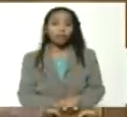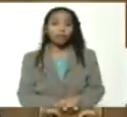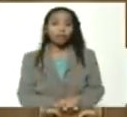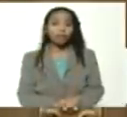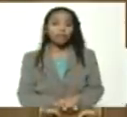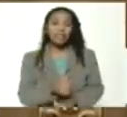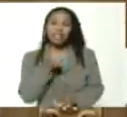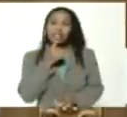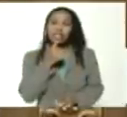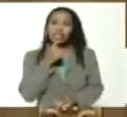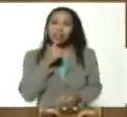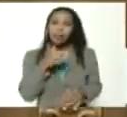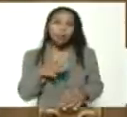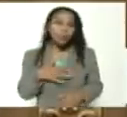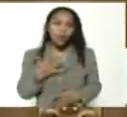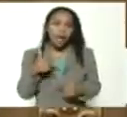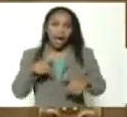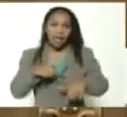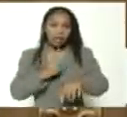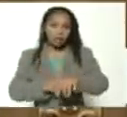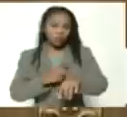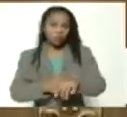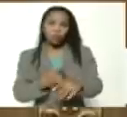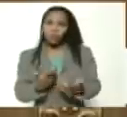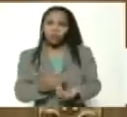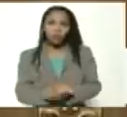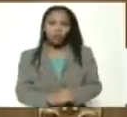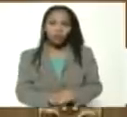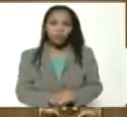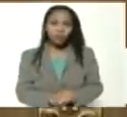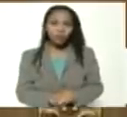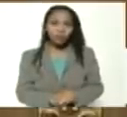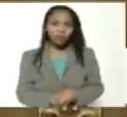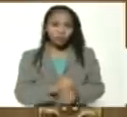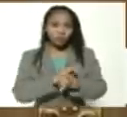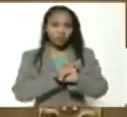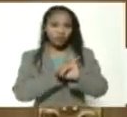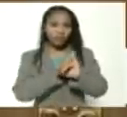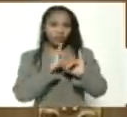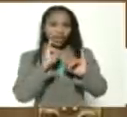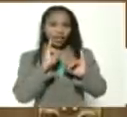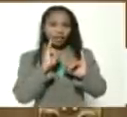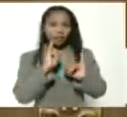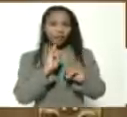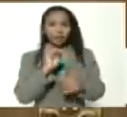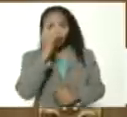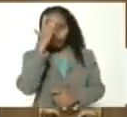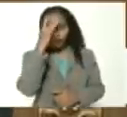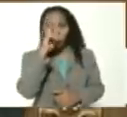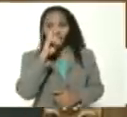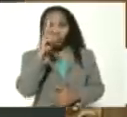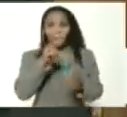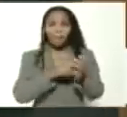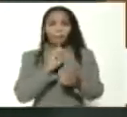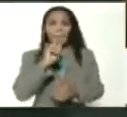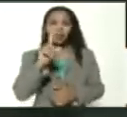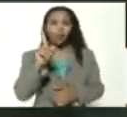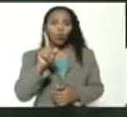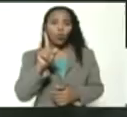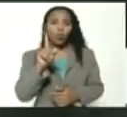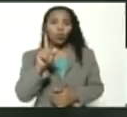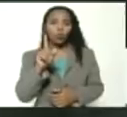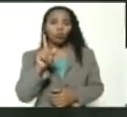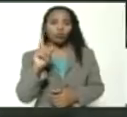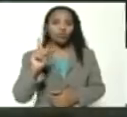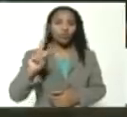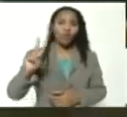¿Quién puede, a estas alturas hoy, finalizando el mes de febrero del año 2021, negar que